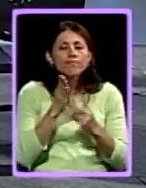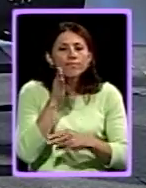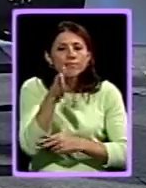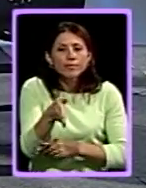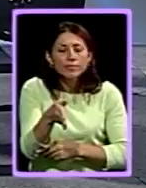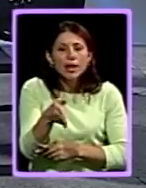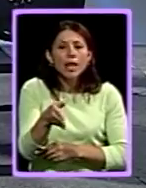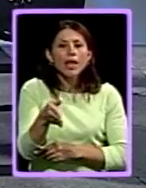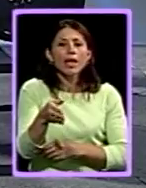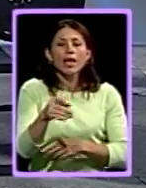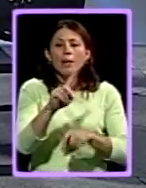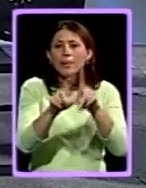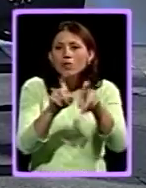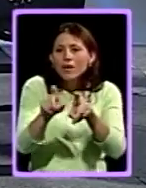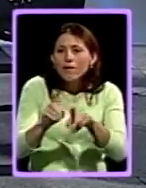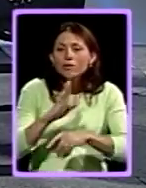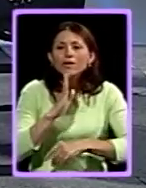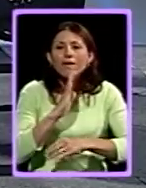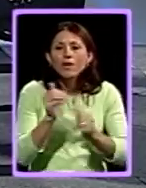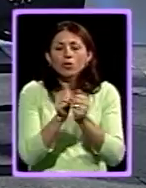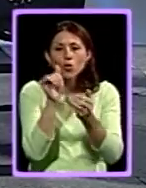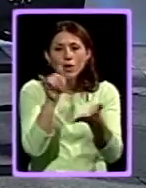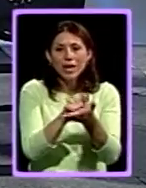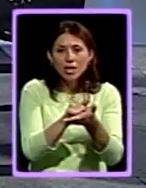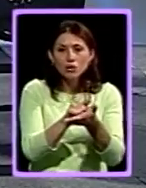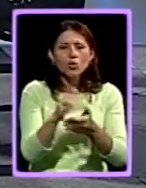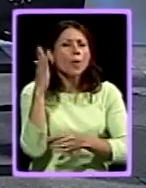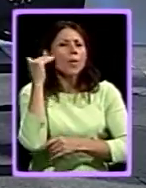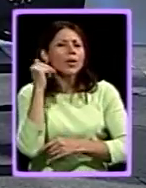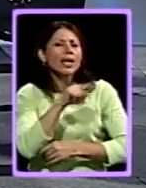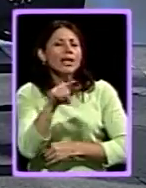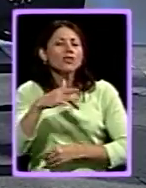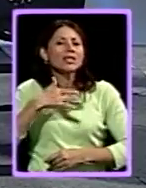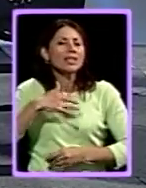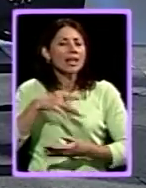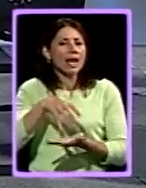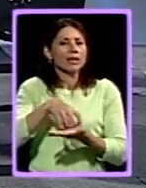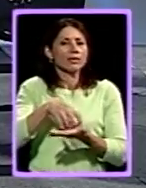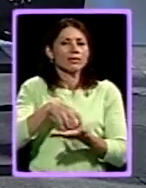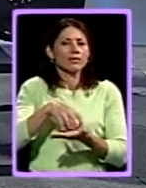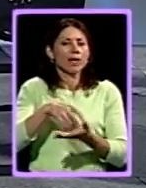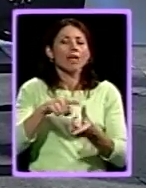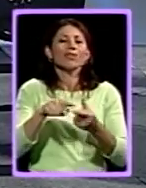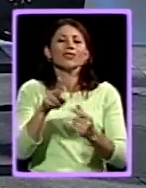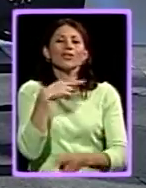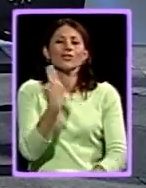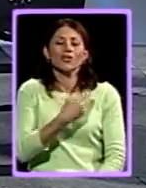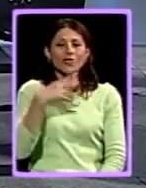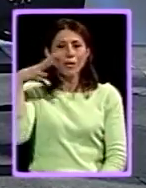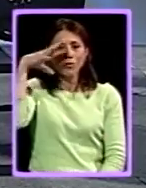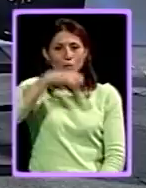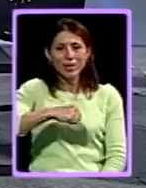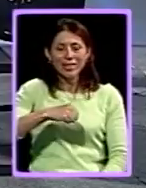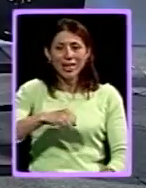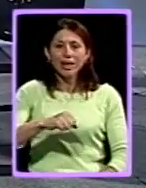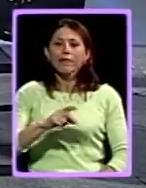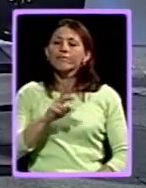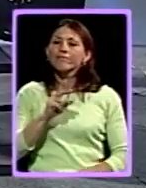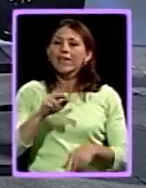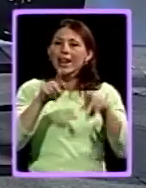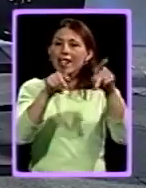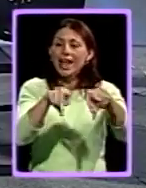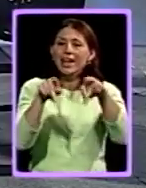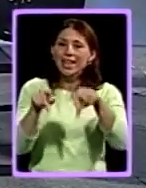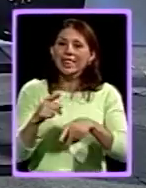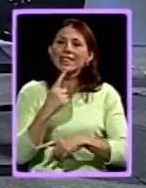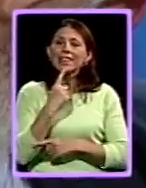estaban indecisos, si los habíamos entrevistado bien, etcétera. Y lo que detectábamos era eso, ¿verdad? Que la gente realmente decía, mire, es que